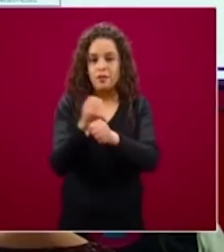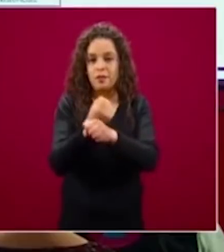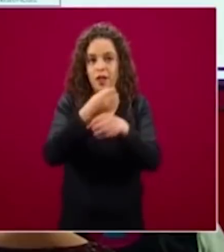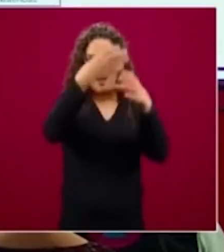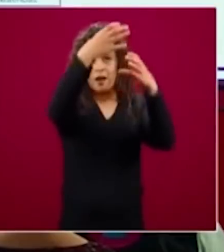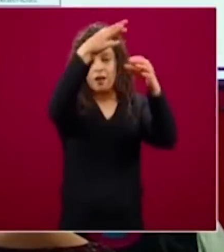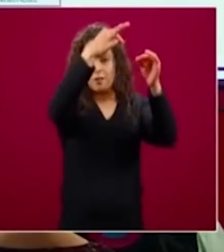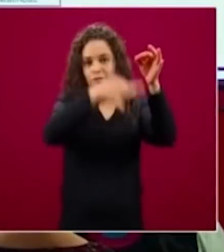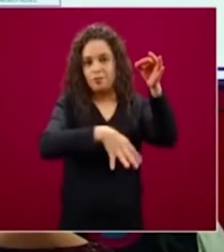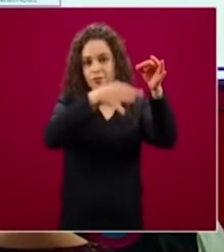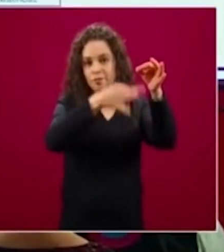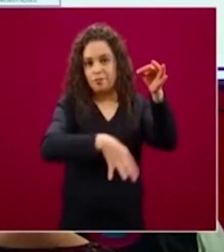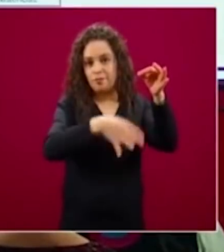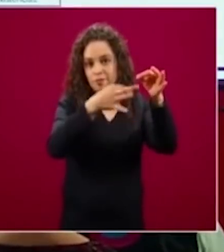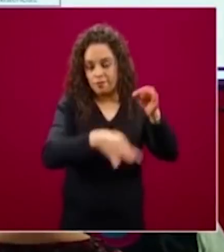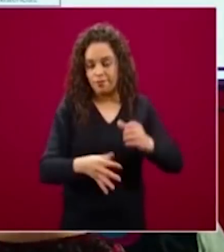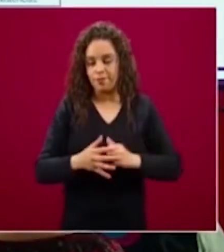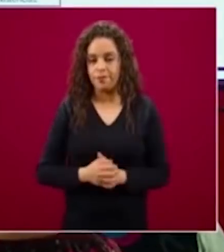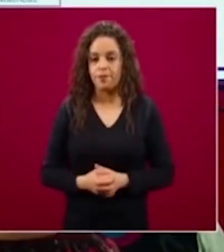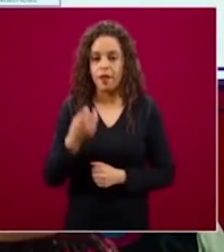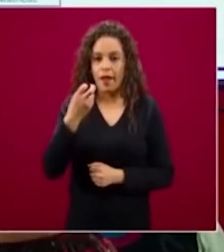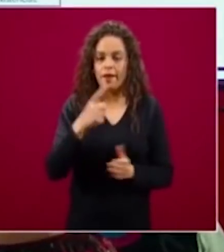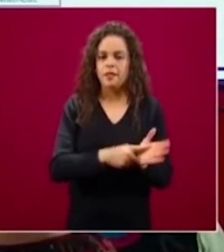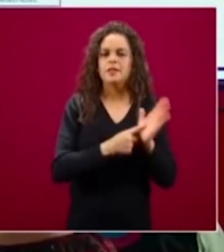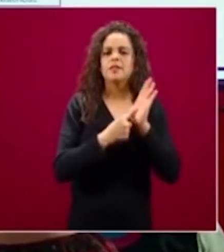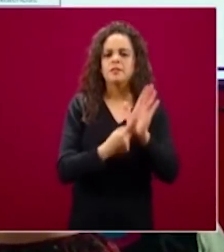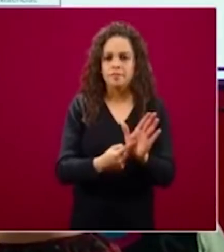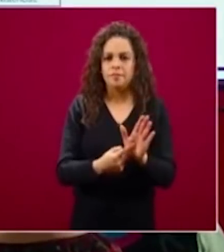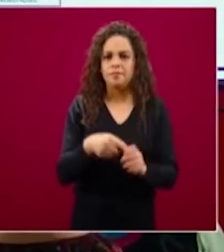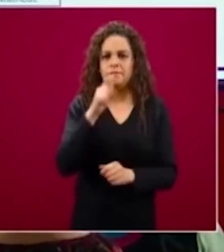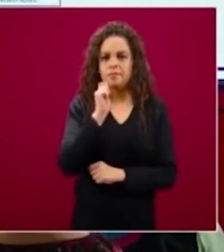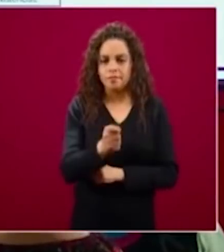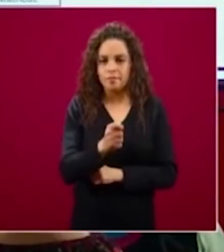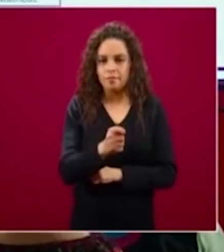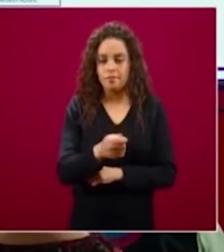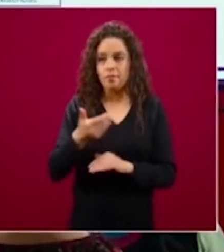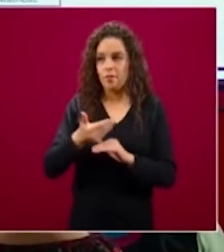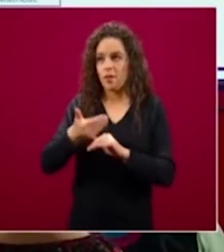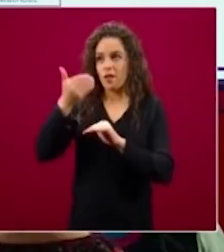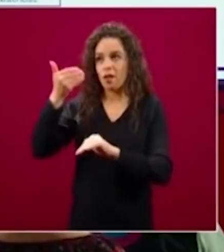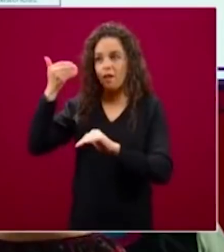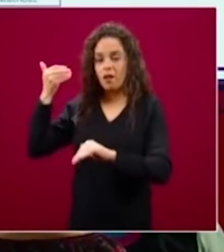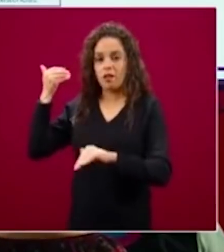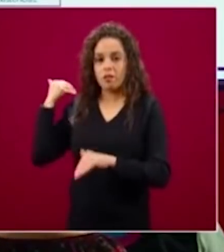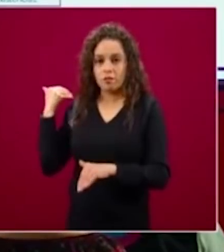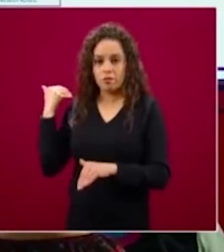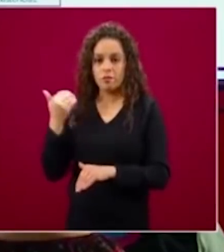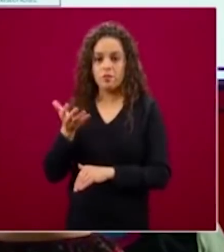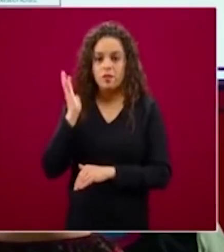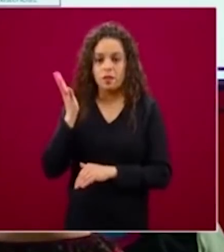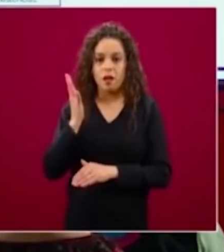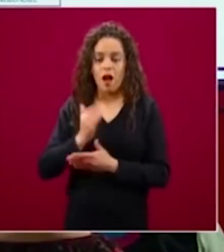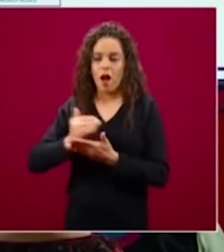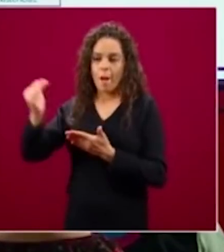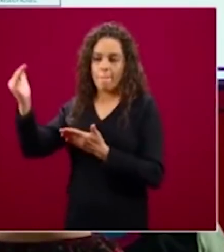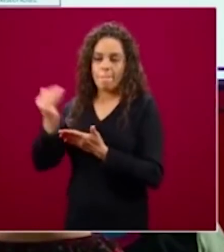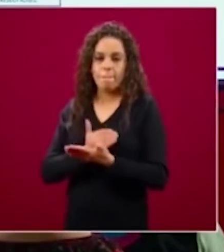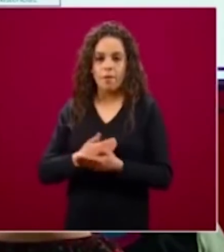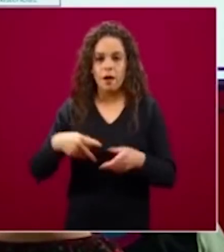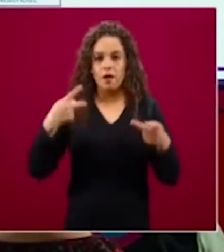el mayor reto lo mostraba la disminución que ya existía del flujo efectivo de donantes en los bancos de